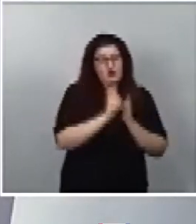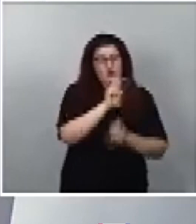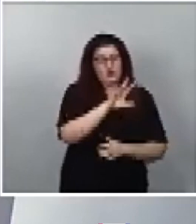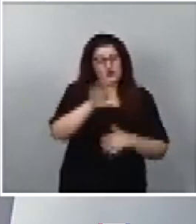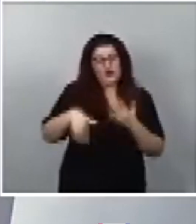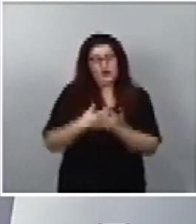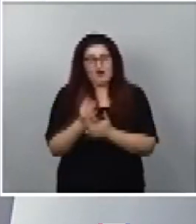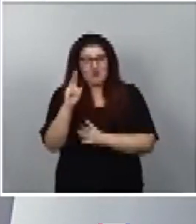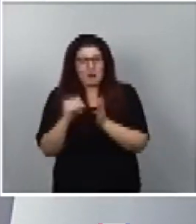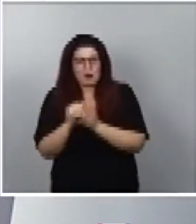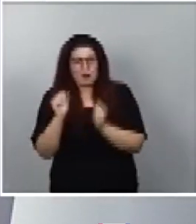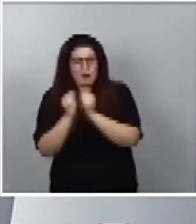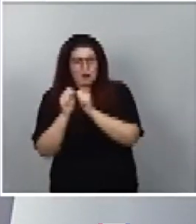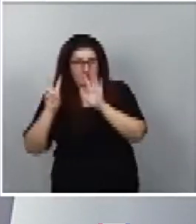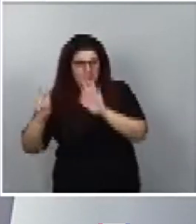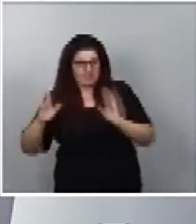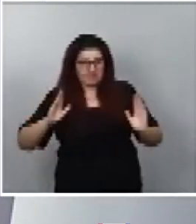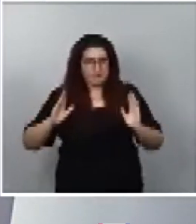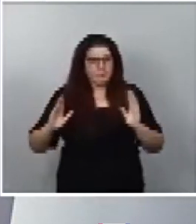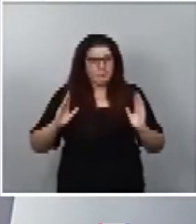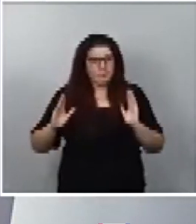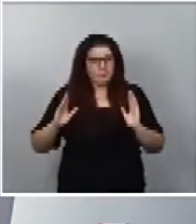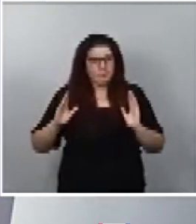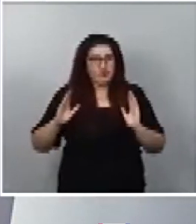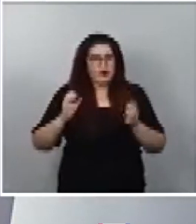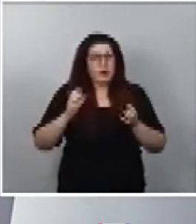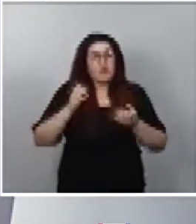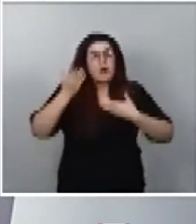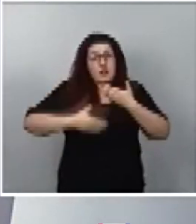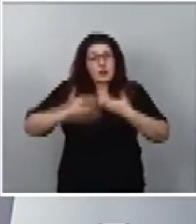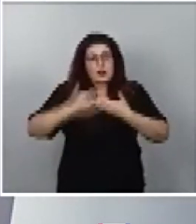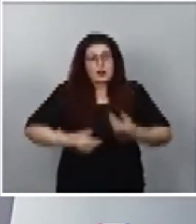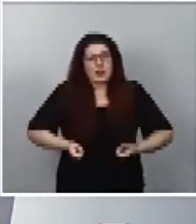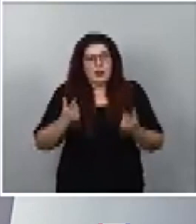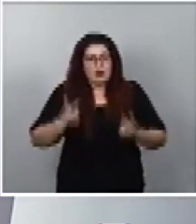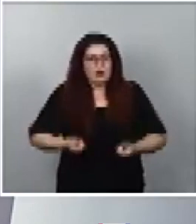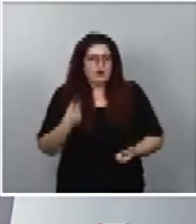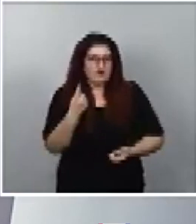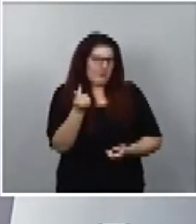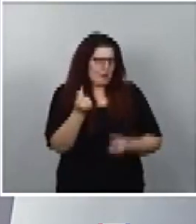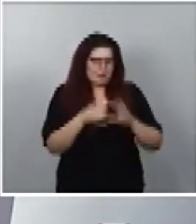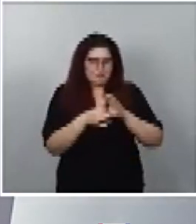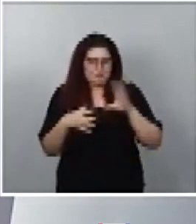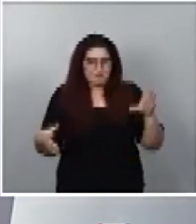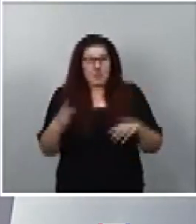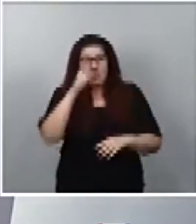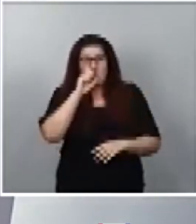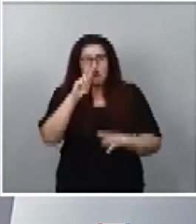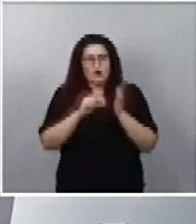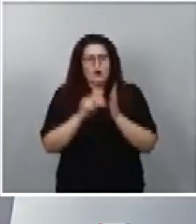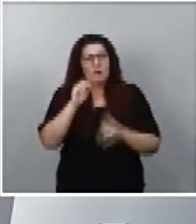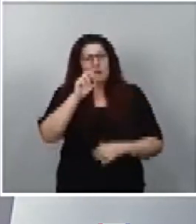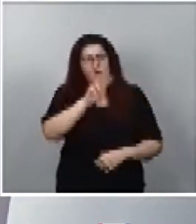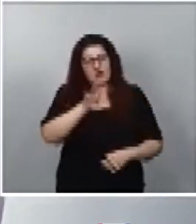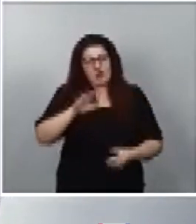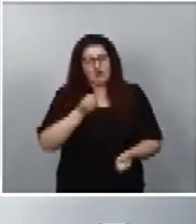20252 Igualmente hemos informado sobre el límite del gasto no financiero del Estado para 2025 más